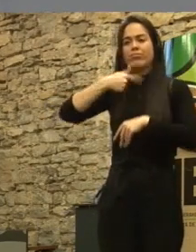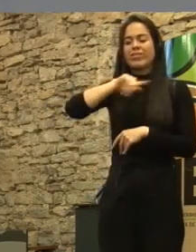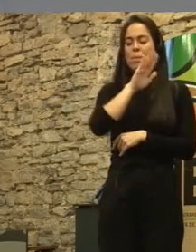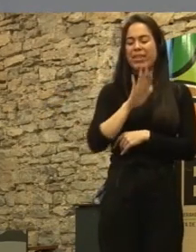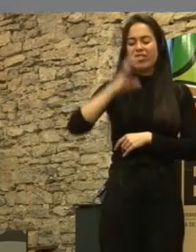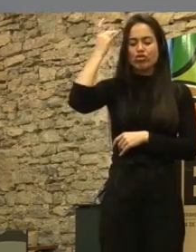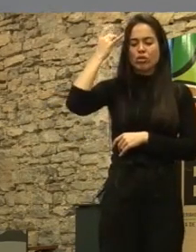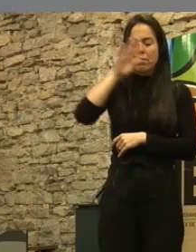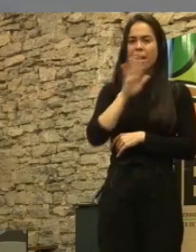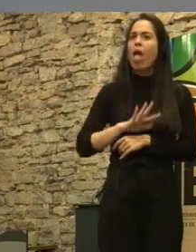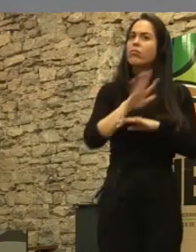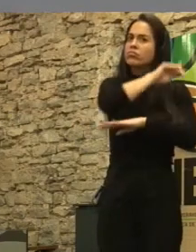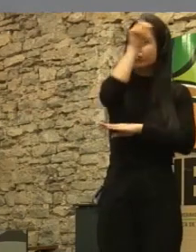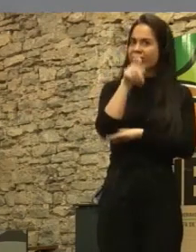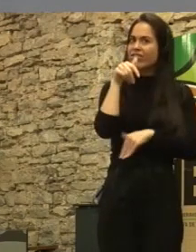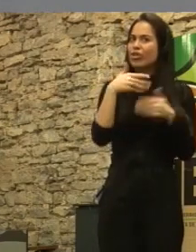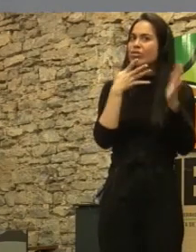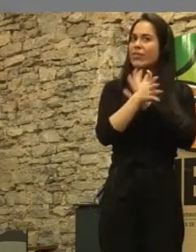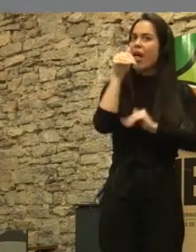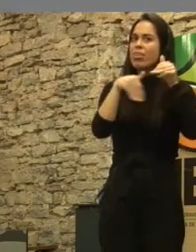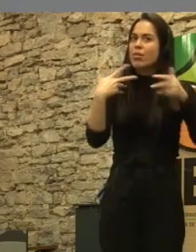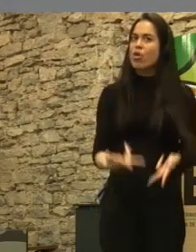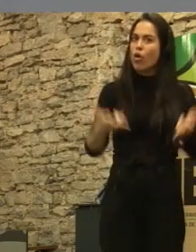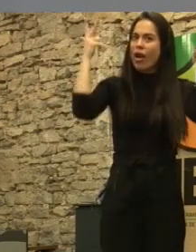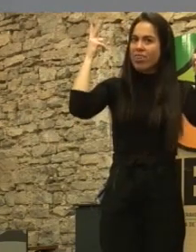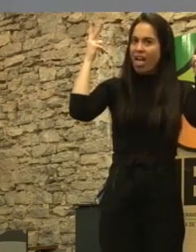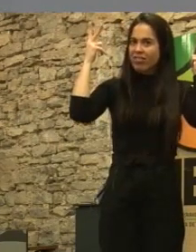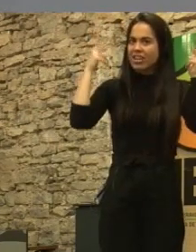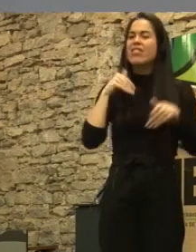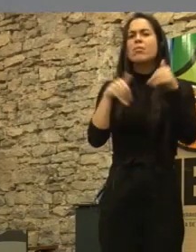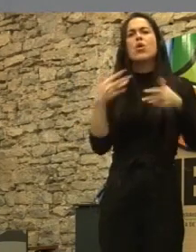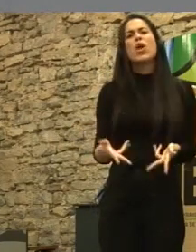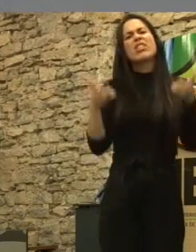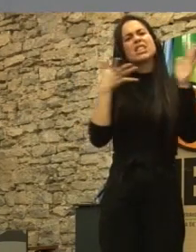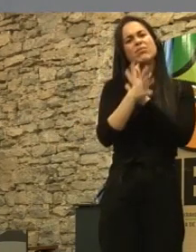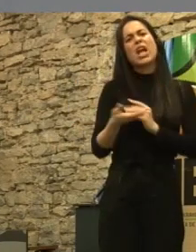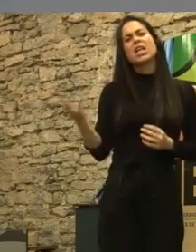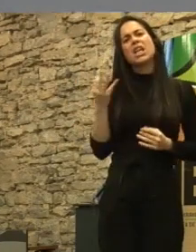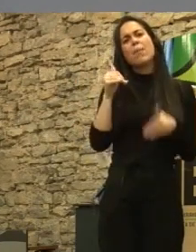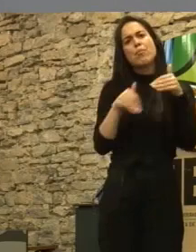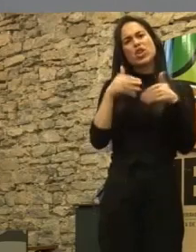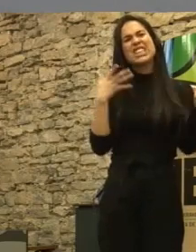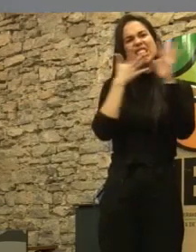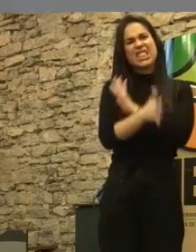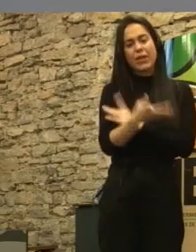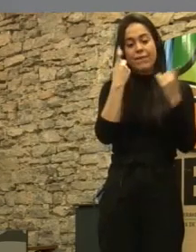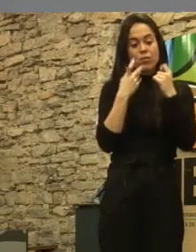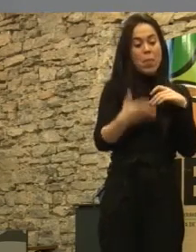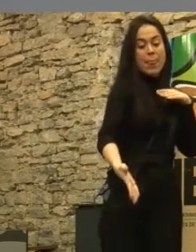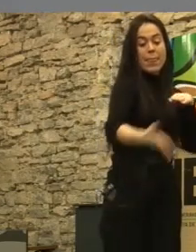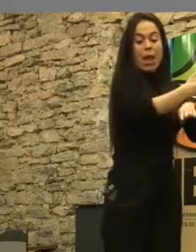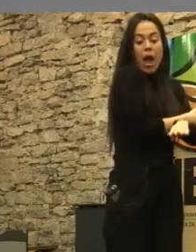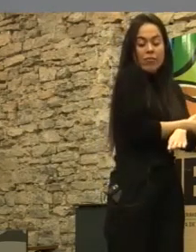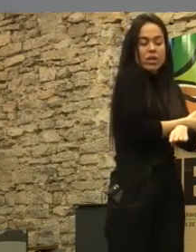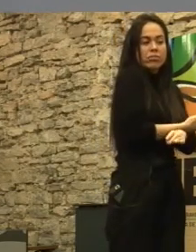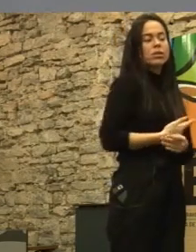tan importante, que es vivir en democracia y es poder tomar decisiones informadas. Yo voto a quien yo quiera, yo hago lo que yo quiera, meto a mi niño en el colegio que quiera y compro el producto que